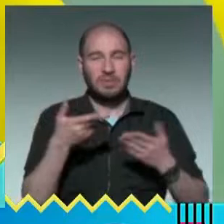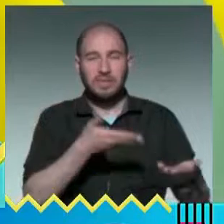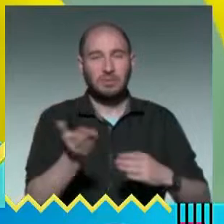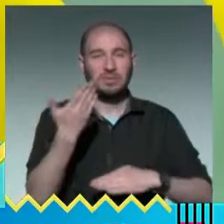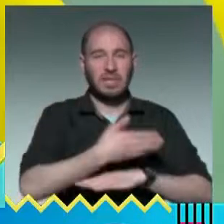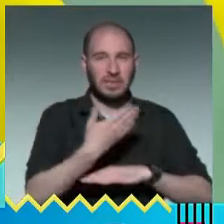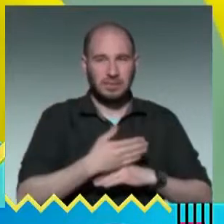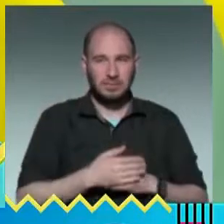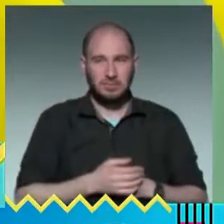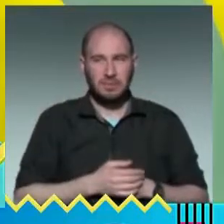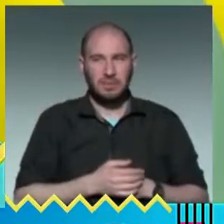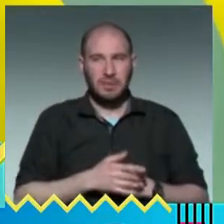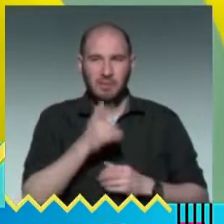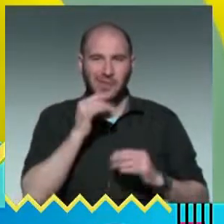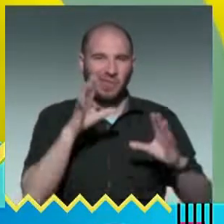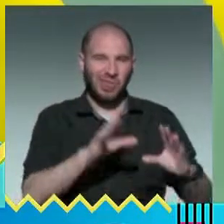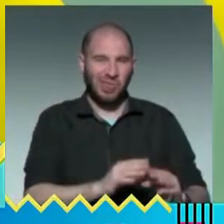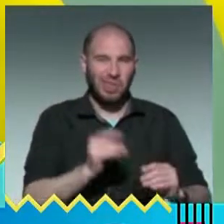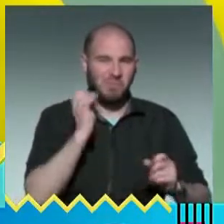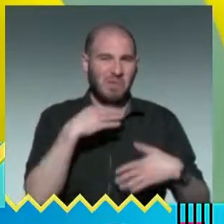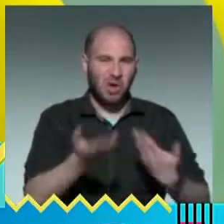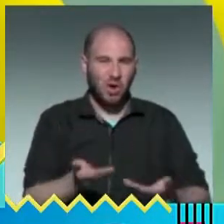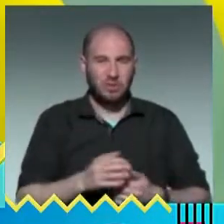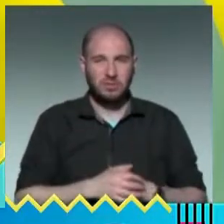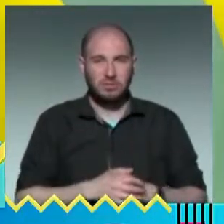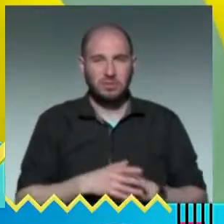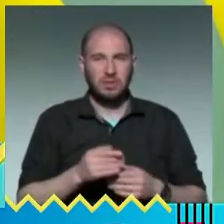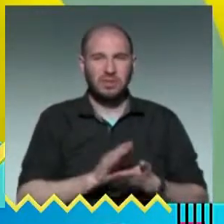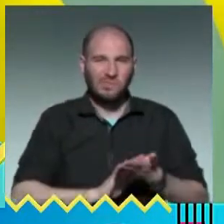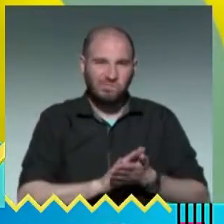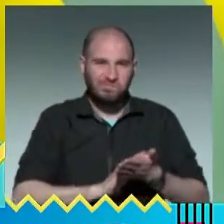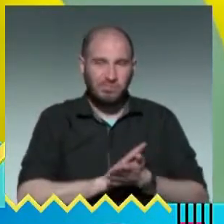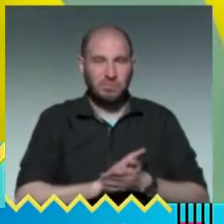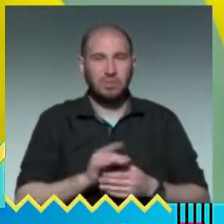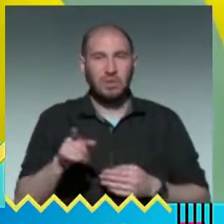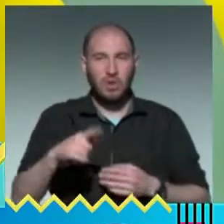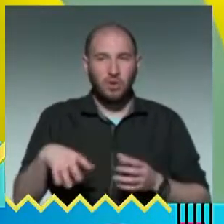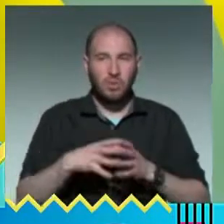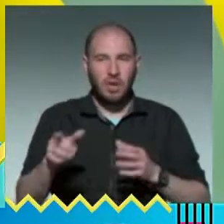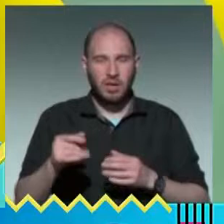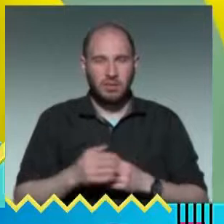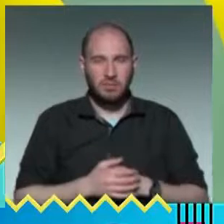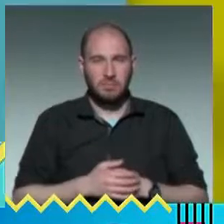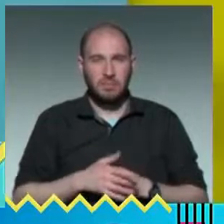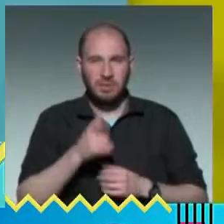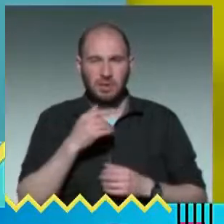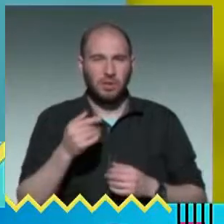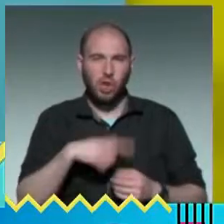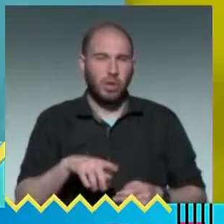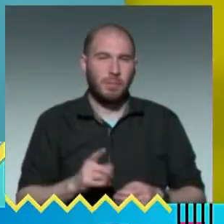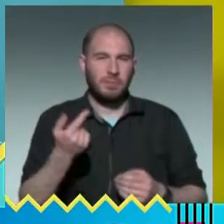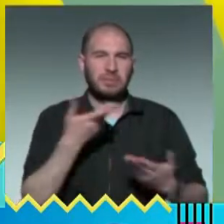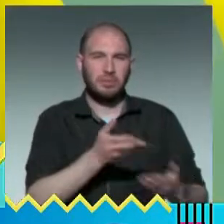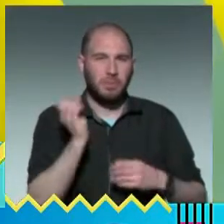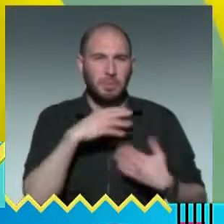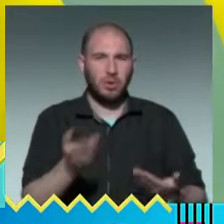estaba un poco decaído, había que mejorarlo, había que ayornarlo. Y vinieron ellos como a tomar una posta y decir, vamos a prestar un